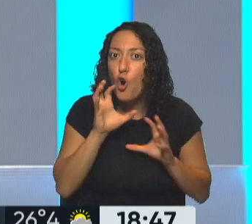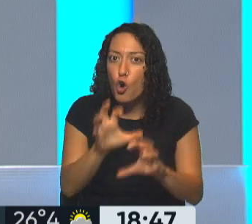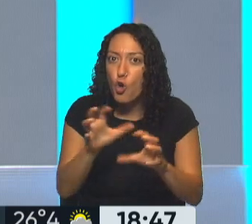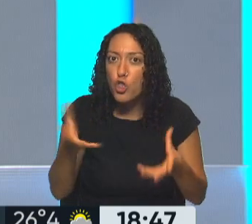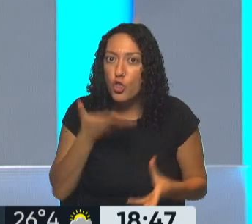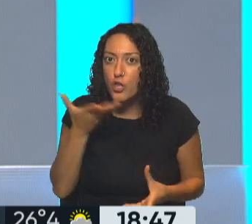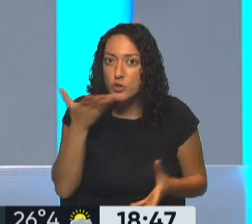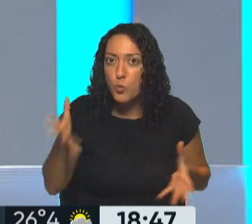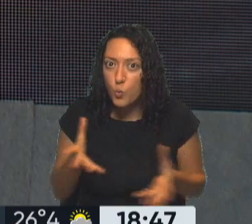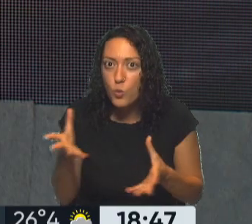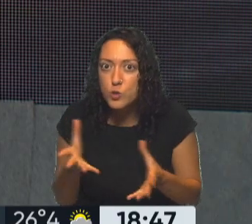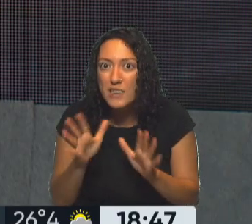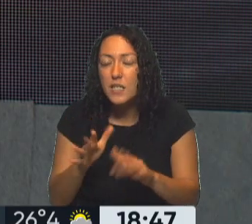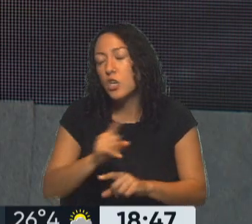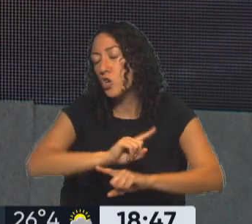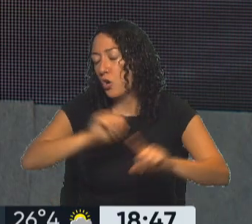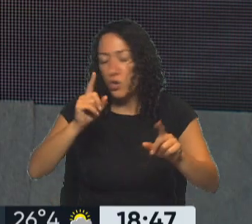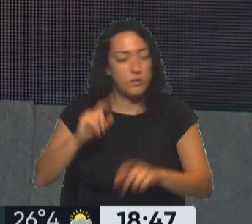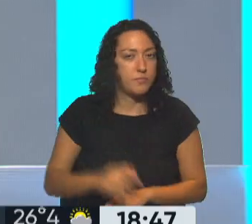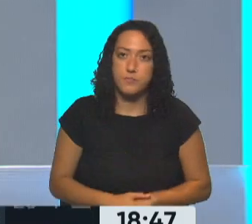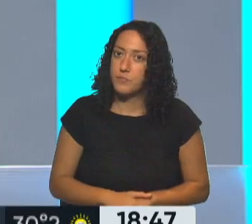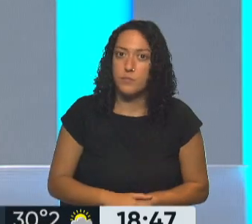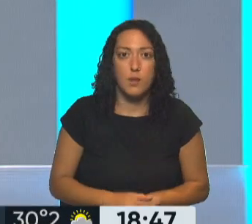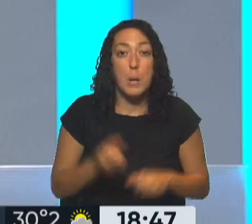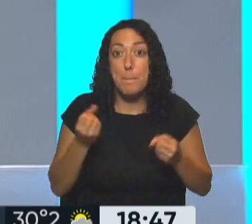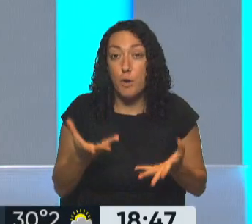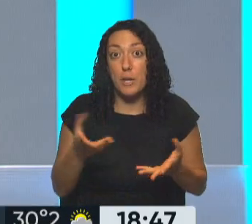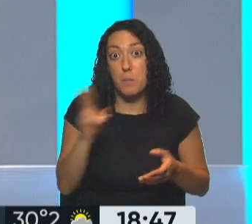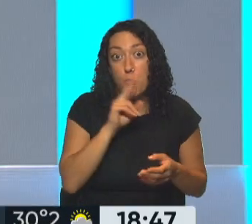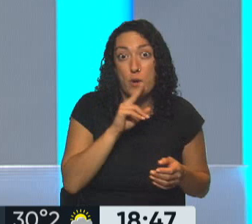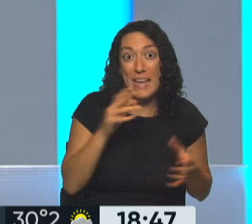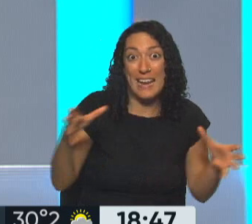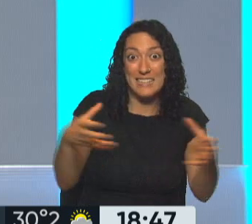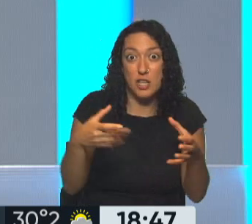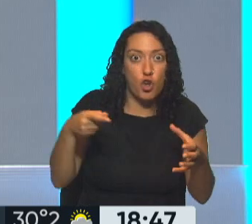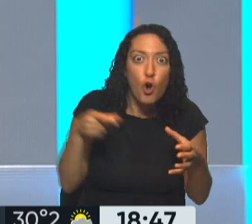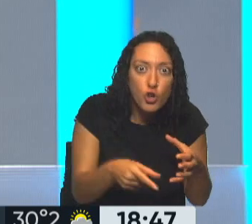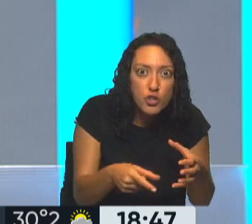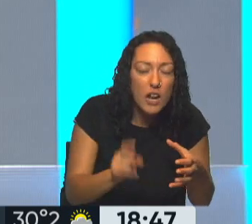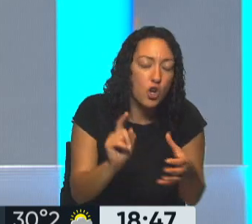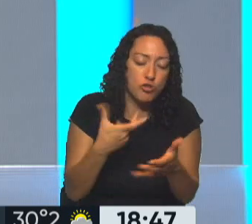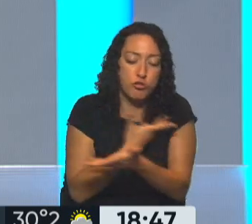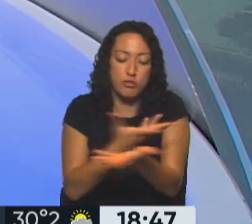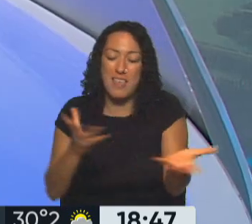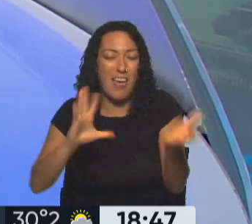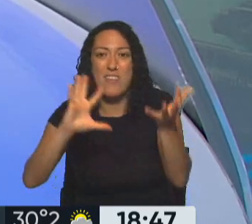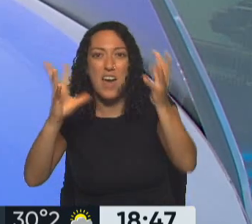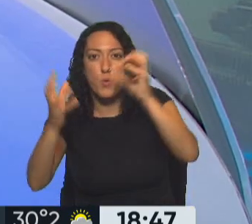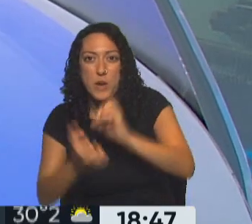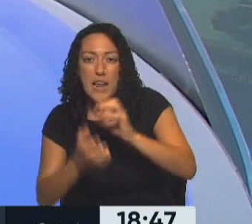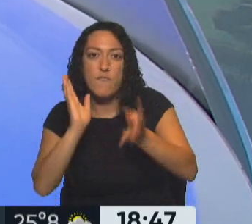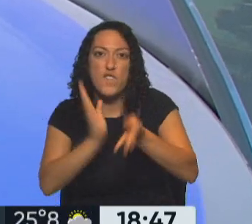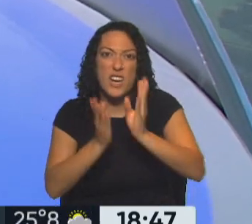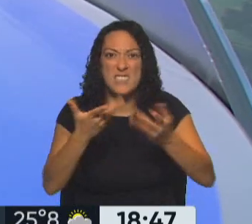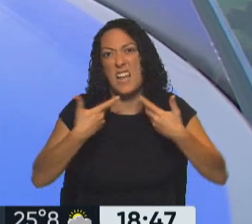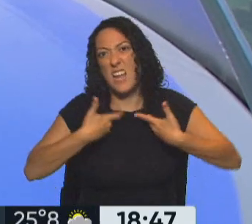y tenemos que empezarlo así porque esto no solamente atenta contra las mujeres sino que nos hace daño como sociedad naturalizar la